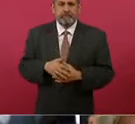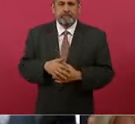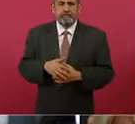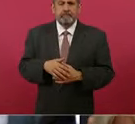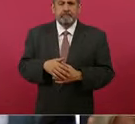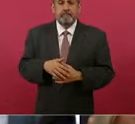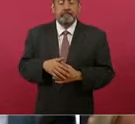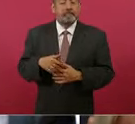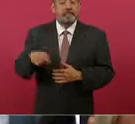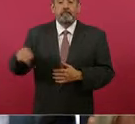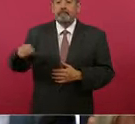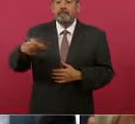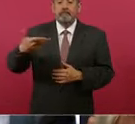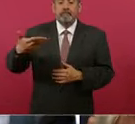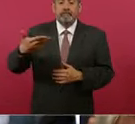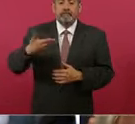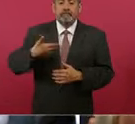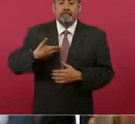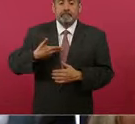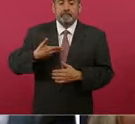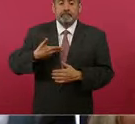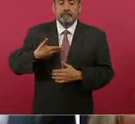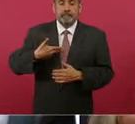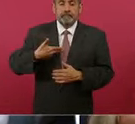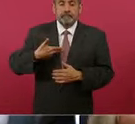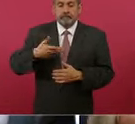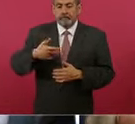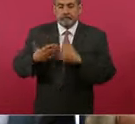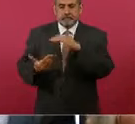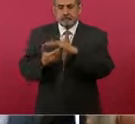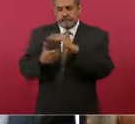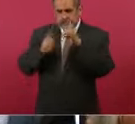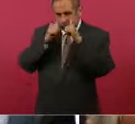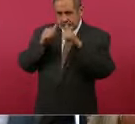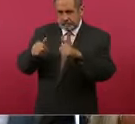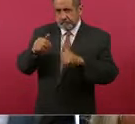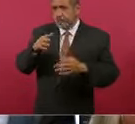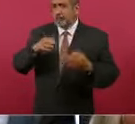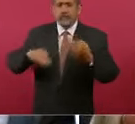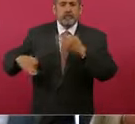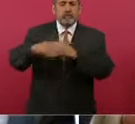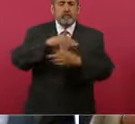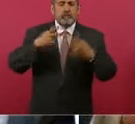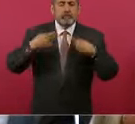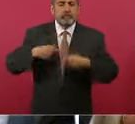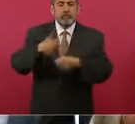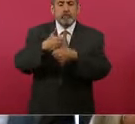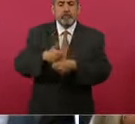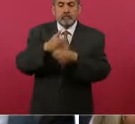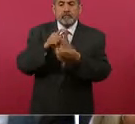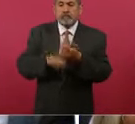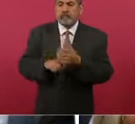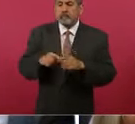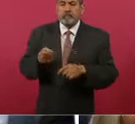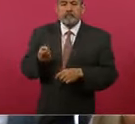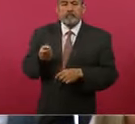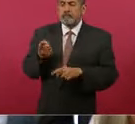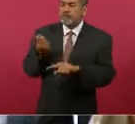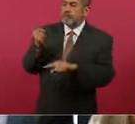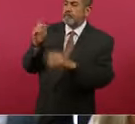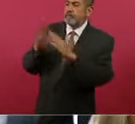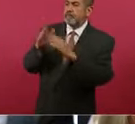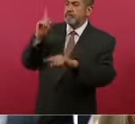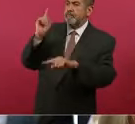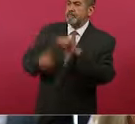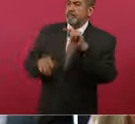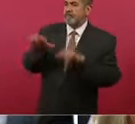pedían que se pusiera una mesa de atención para todas las personas que han sido víctimas de despojo a nivel nacional.